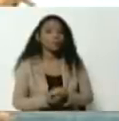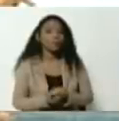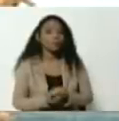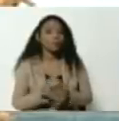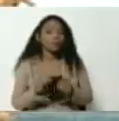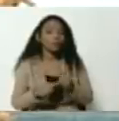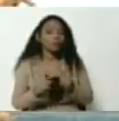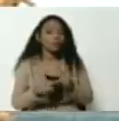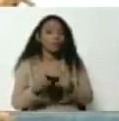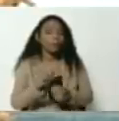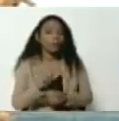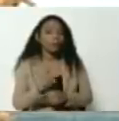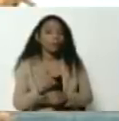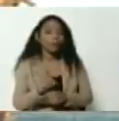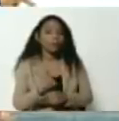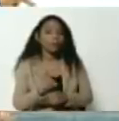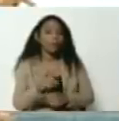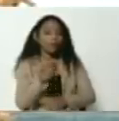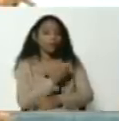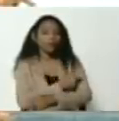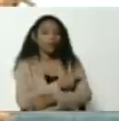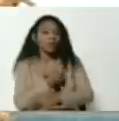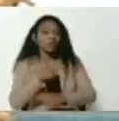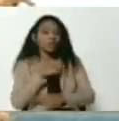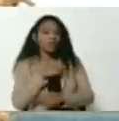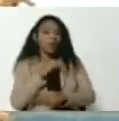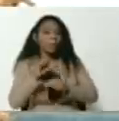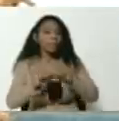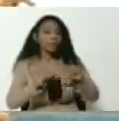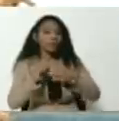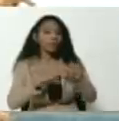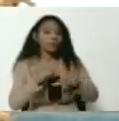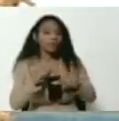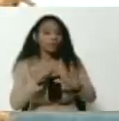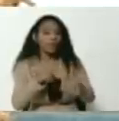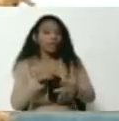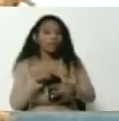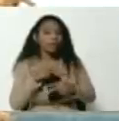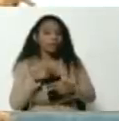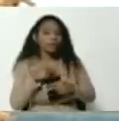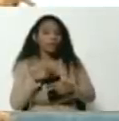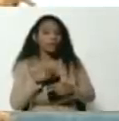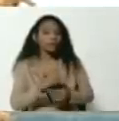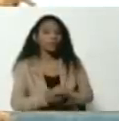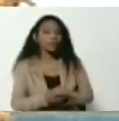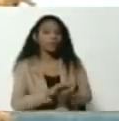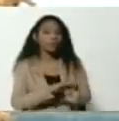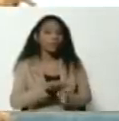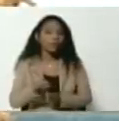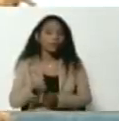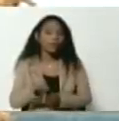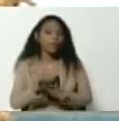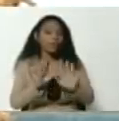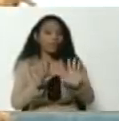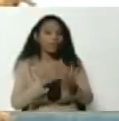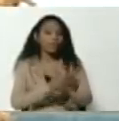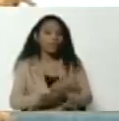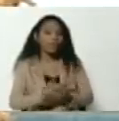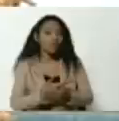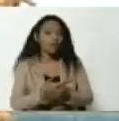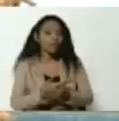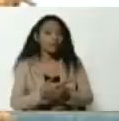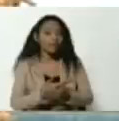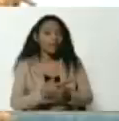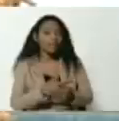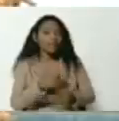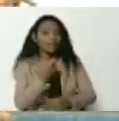última pregunta con respecto a las vacunas. Nosotros estamos en el proceso ya de adquisición, ya se apartaron 10 millones de